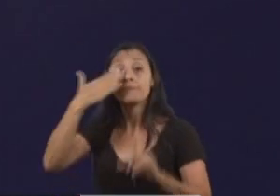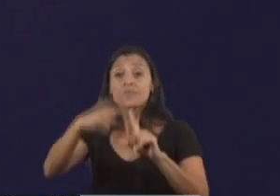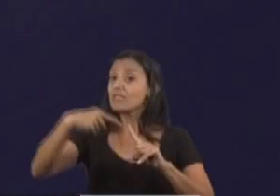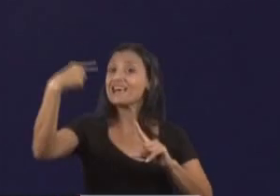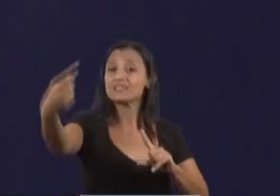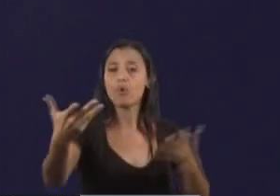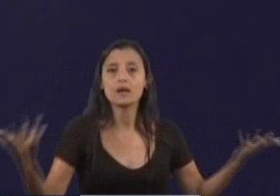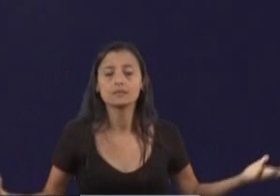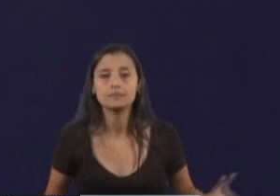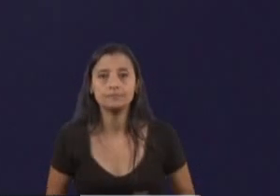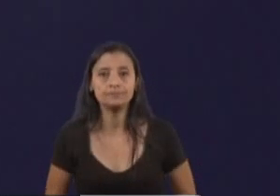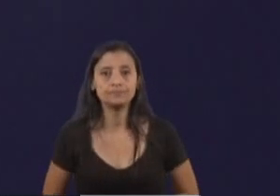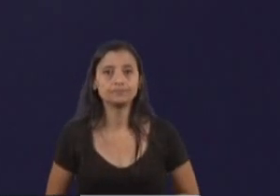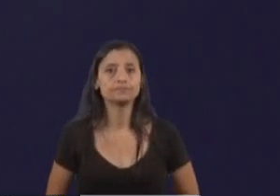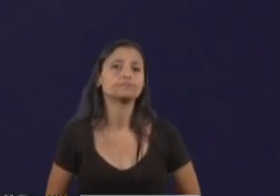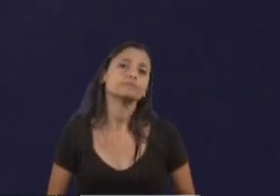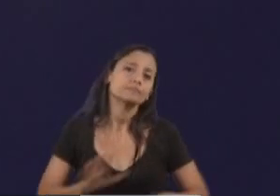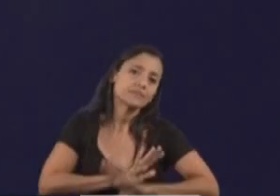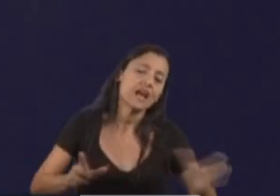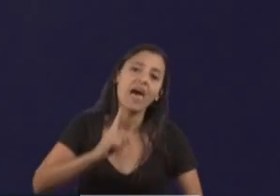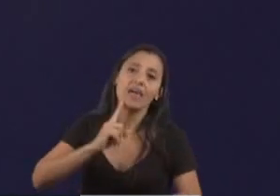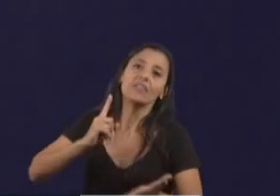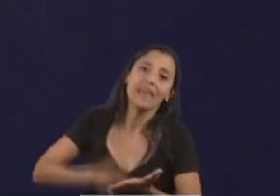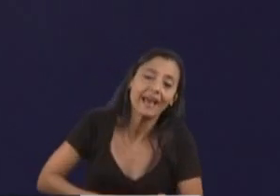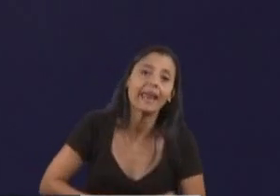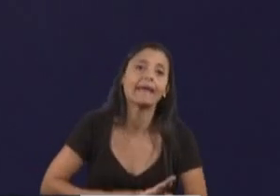fue el decreto de la